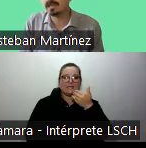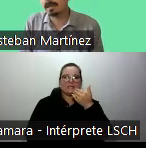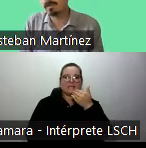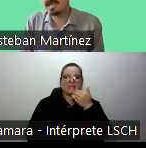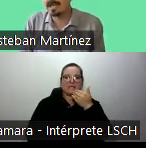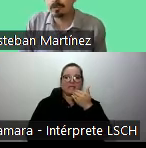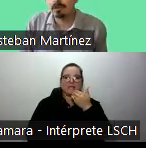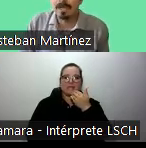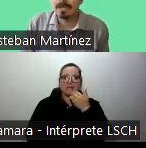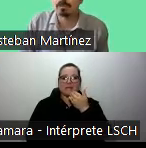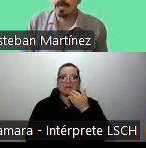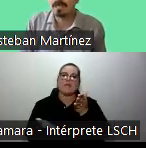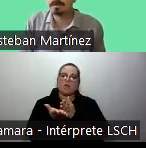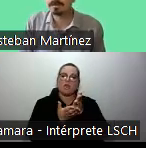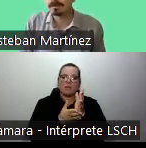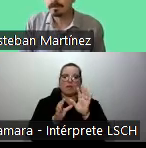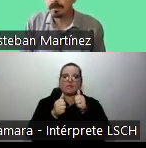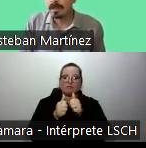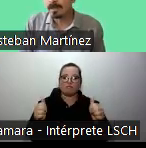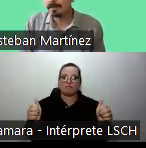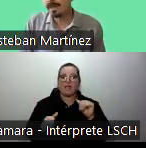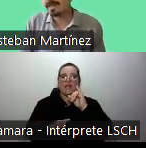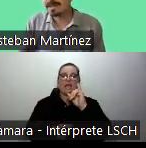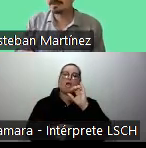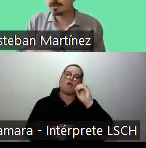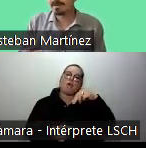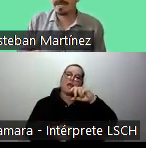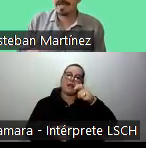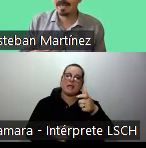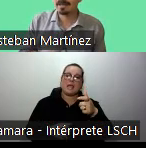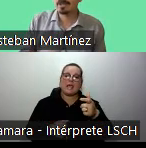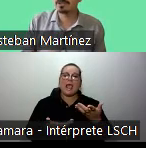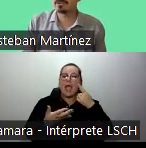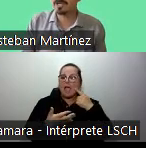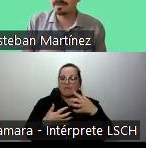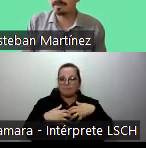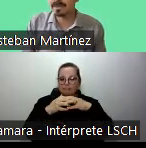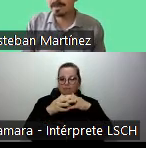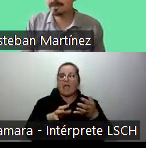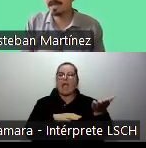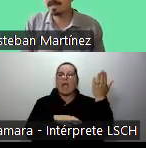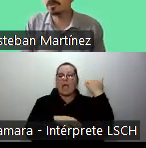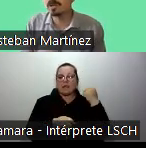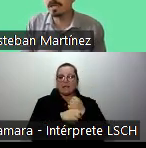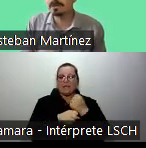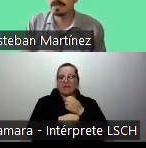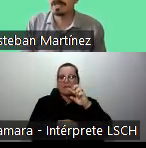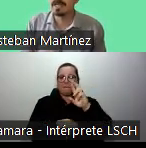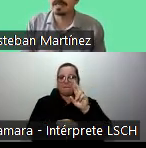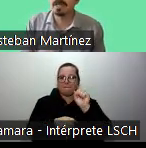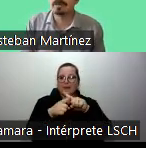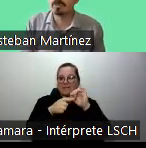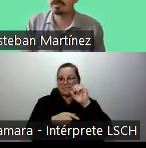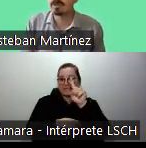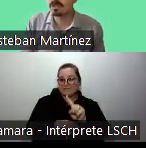eh parte del directorio de ong susténtame mi pasado trabajé en una consultora se llama praxis que le tengo mucho cariño que